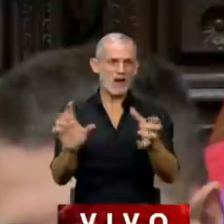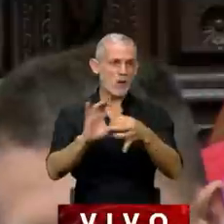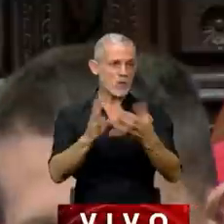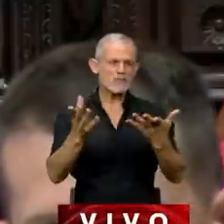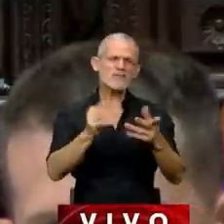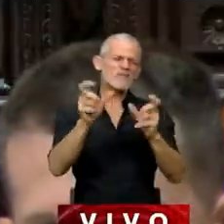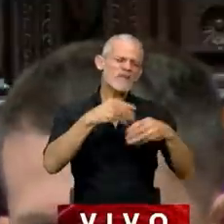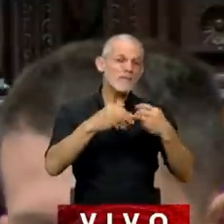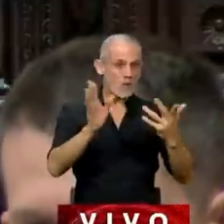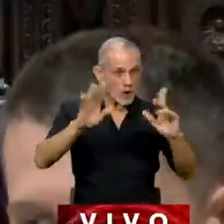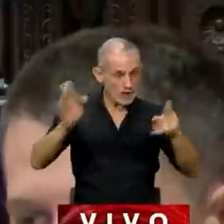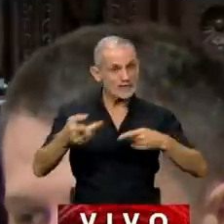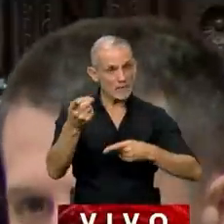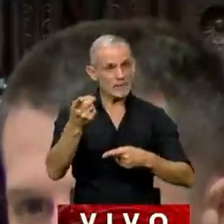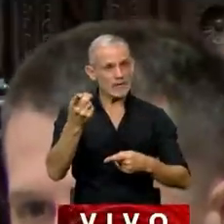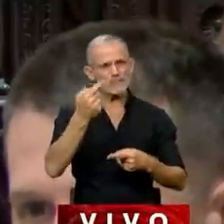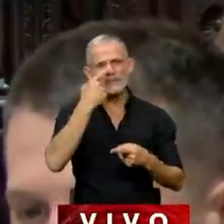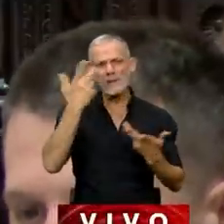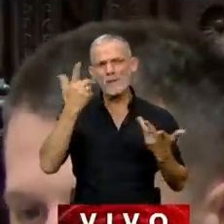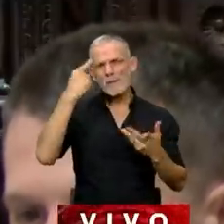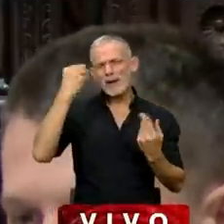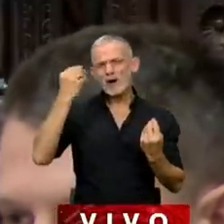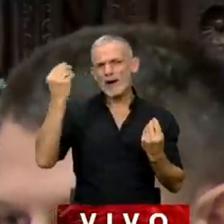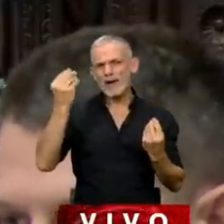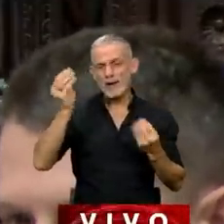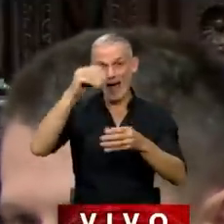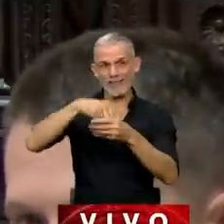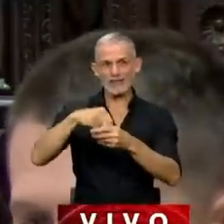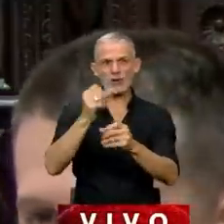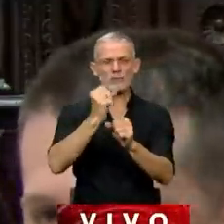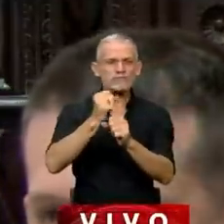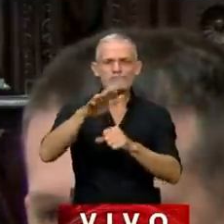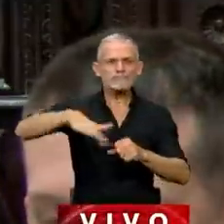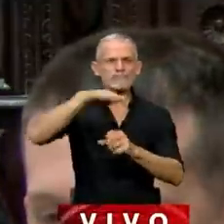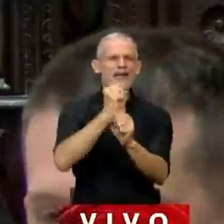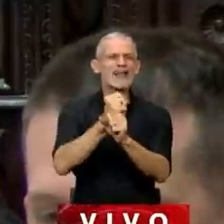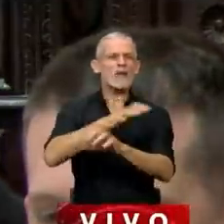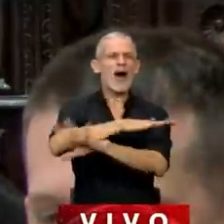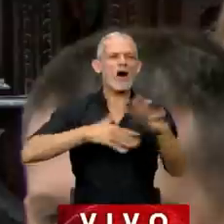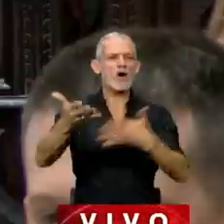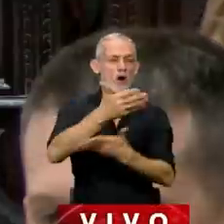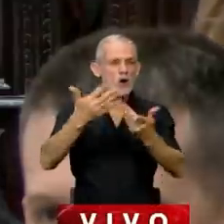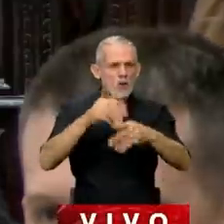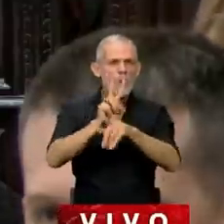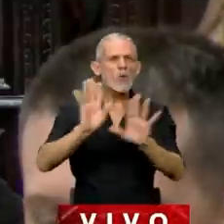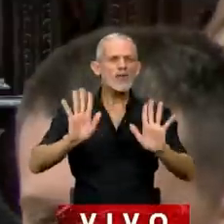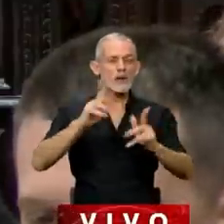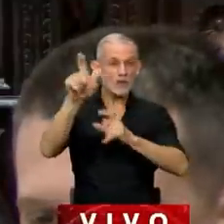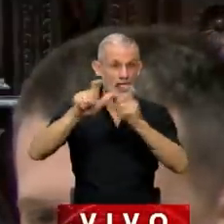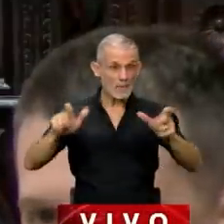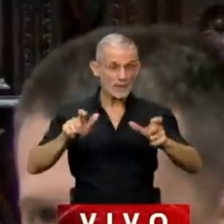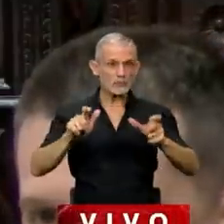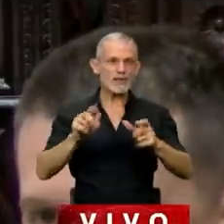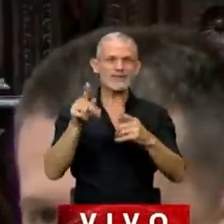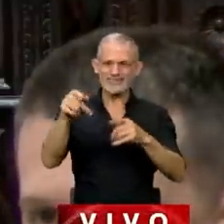que está me parece interesante pensarlo en términos de los espacios de trabajo, ¿no? Cómo cuidamos a aquellas personas